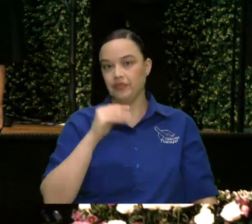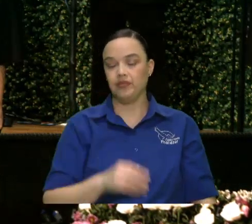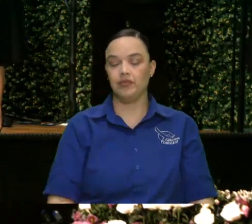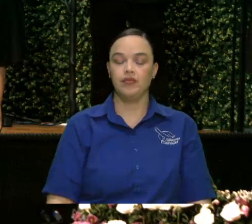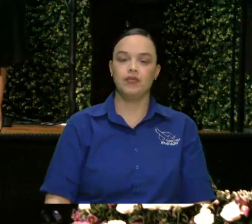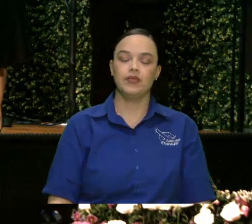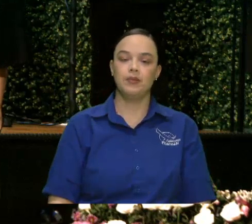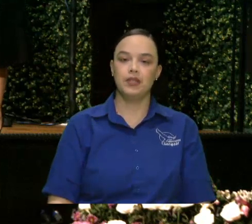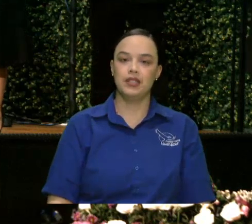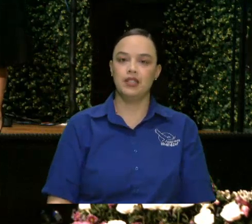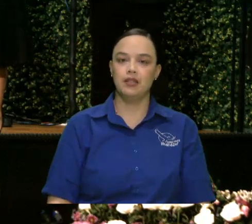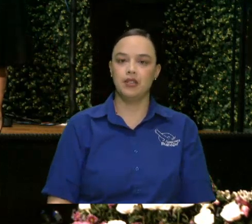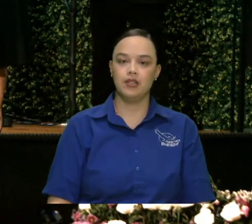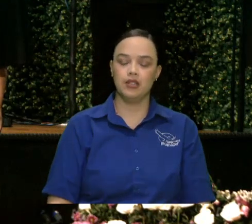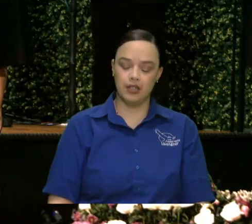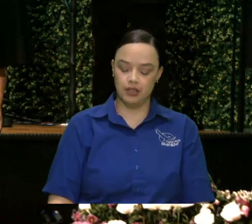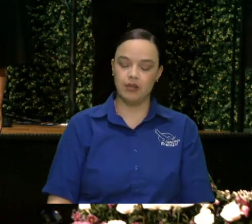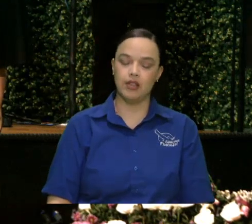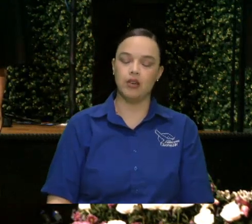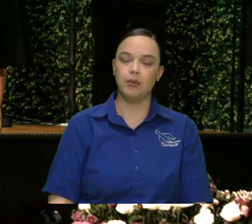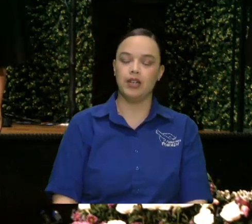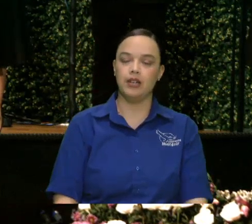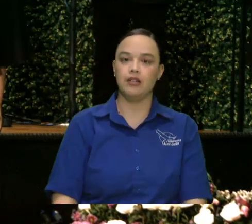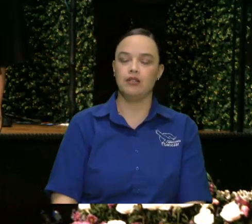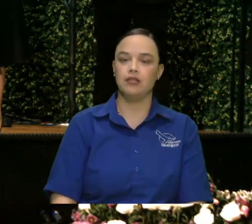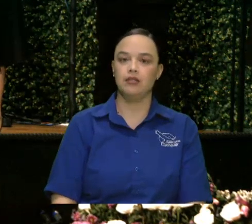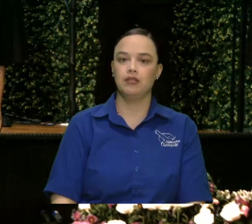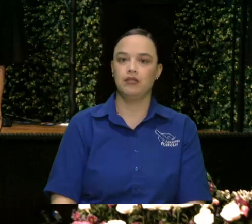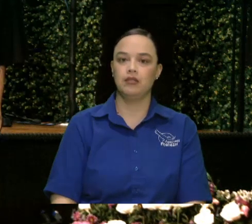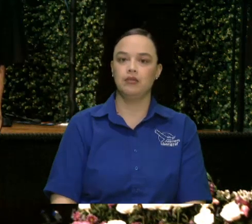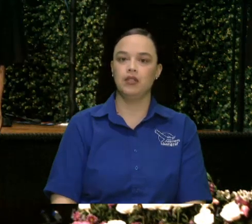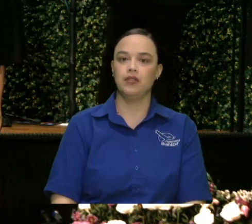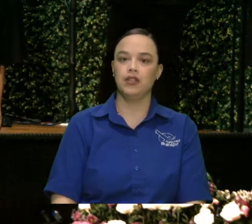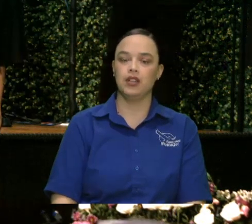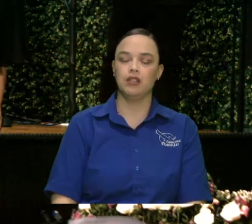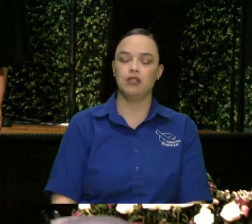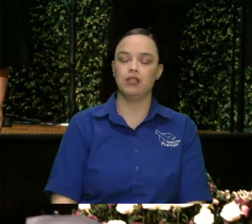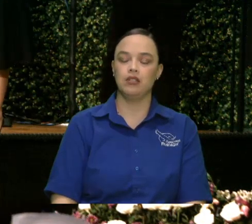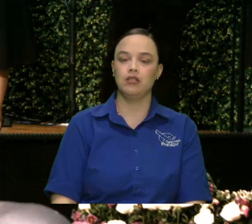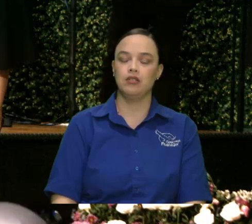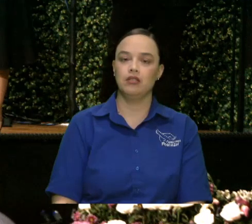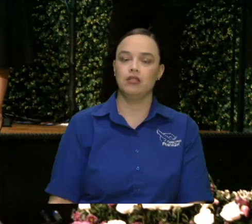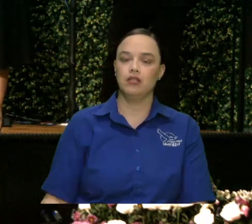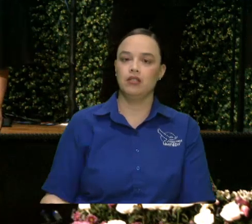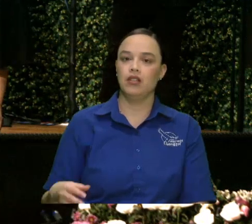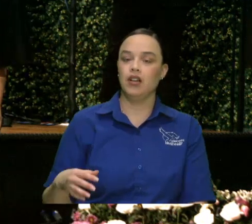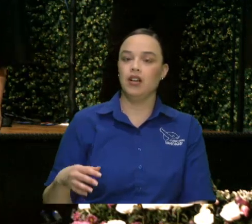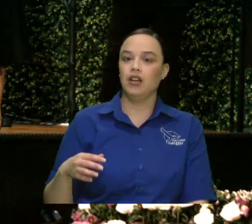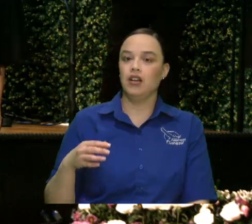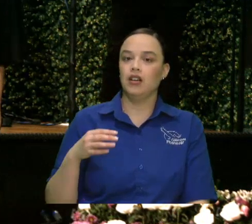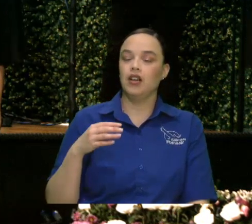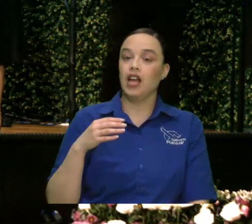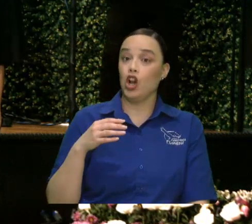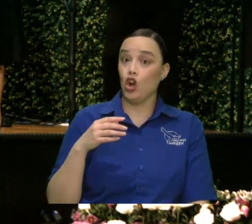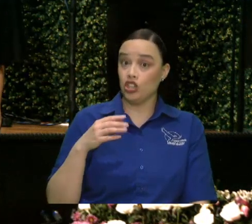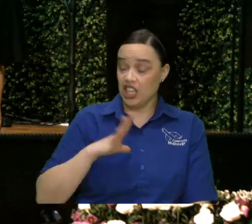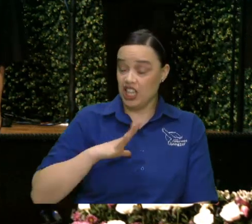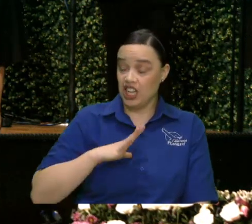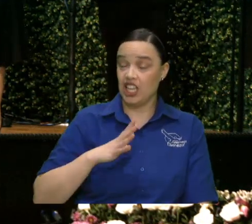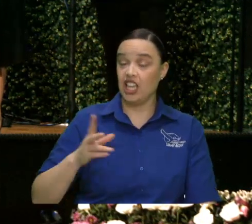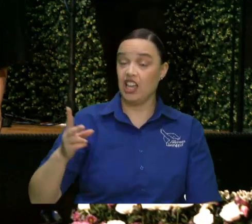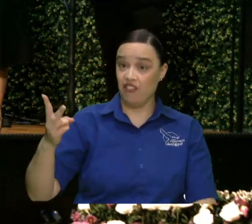padre acompañando a orar hermano y los que tengan que venir que terminen de